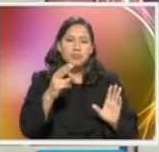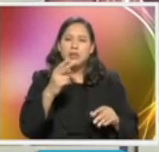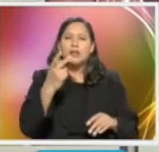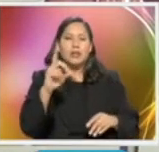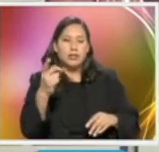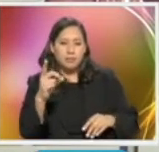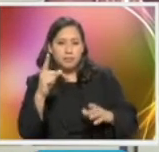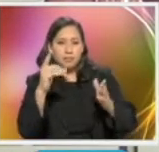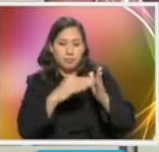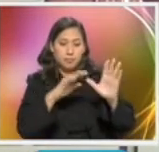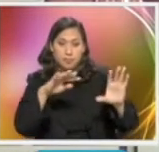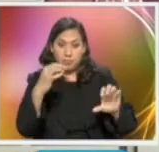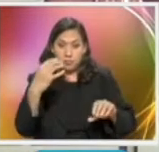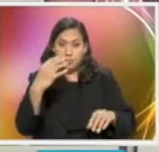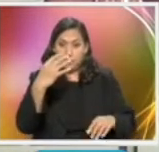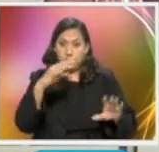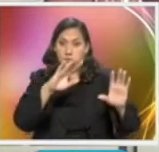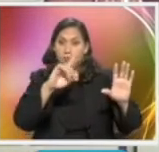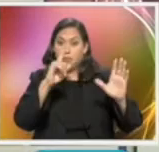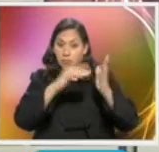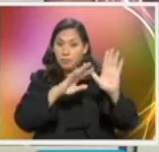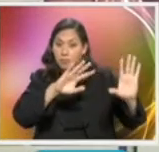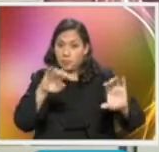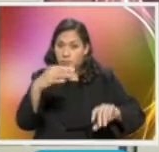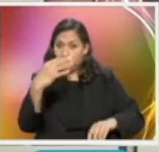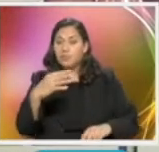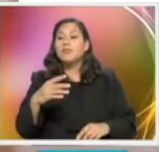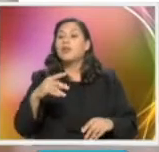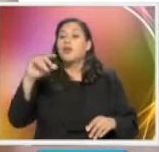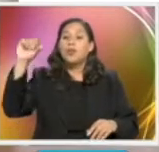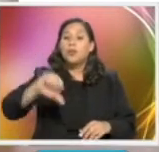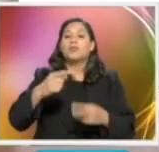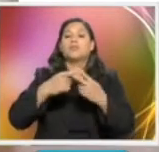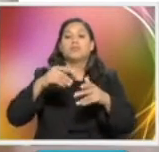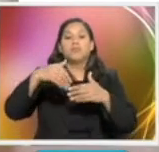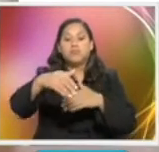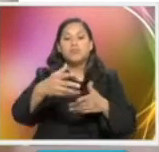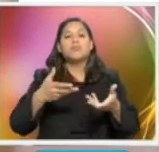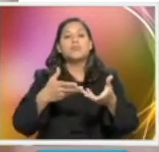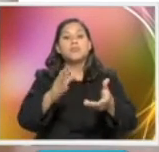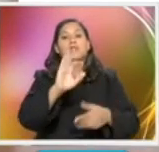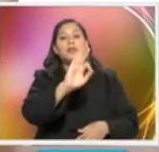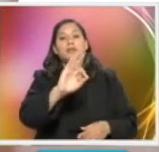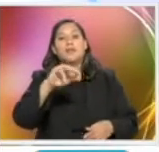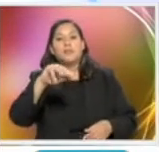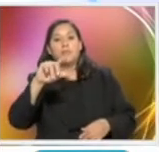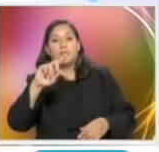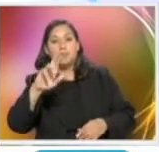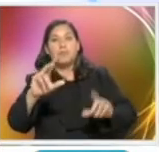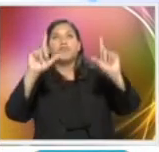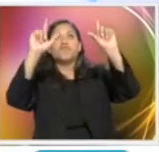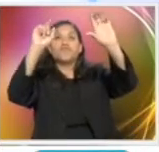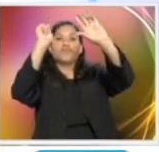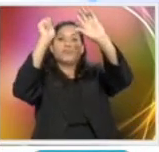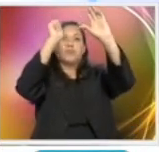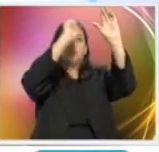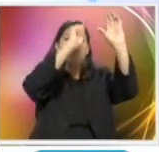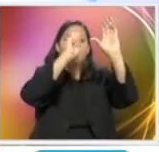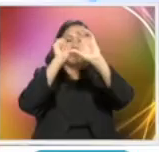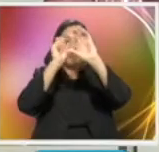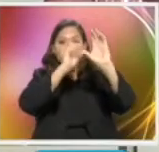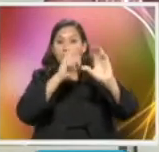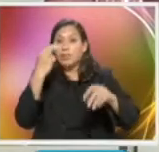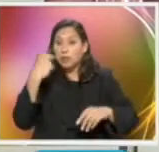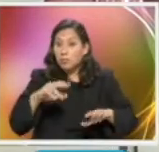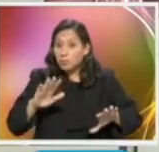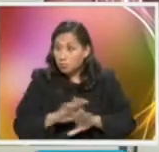de diciembre de 1914, dice, a partir de este momento esta calle se va a llamar Avenida Francisco I. Madero. Y juro que aquella persona que le vuelva a